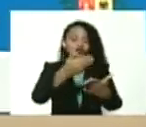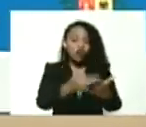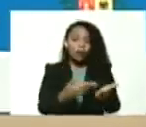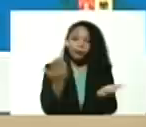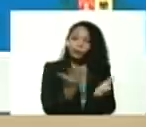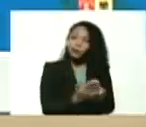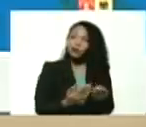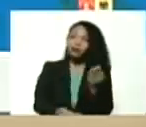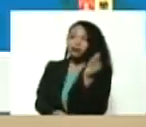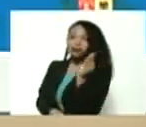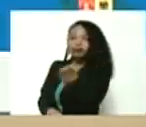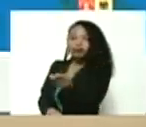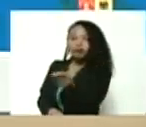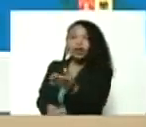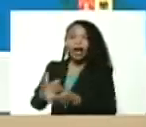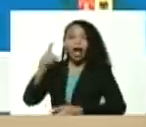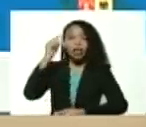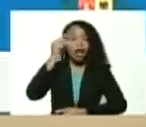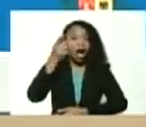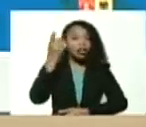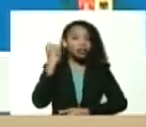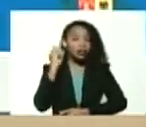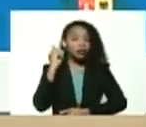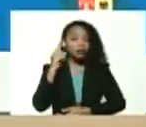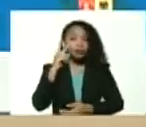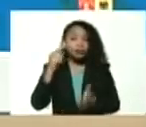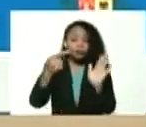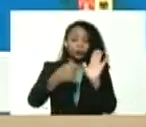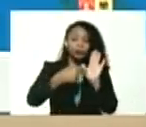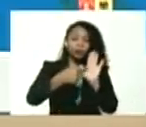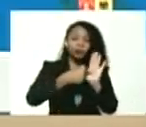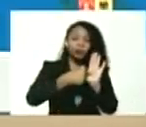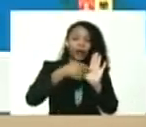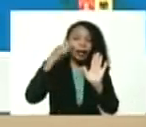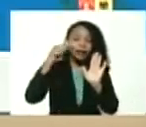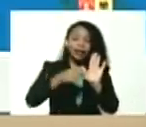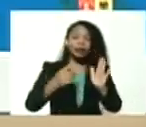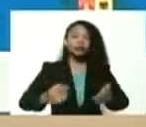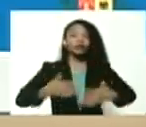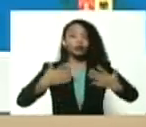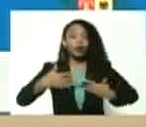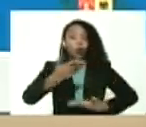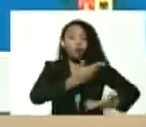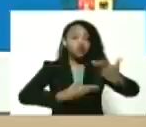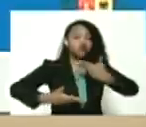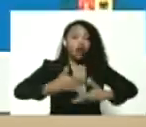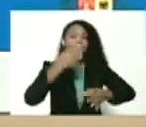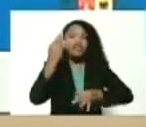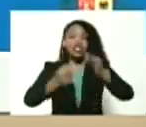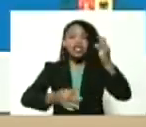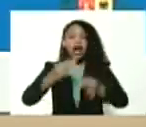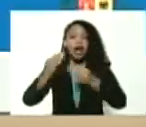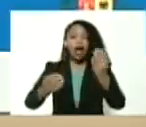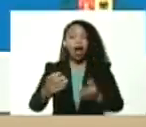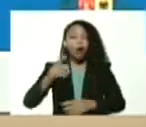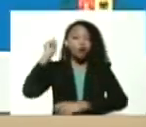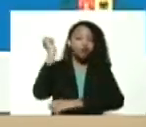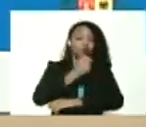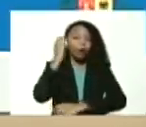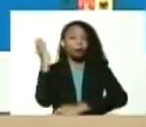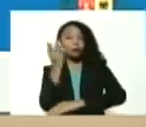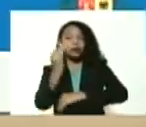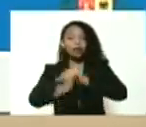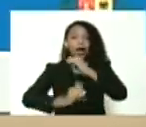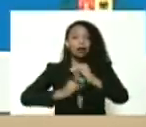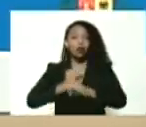presentó el día de ayer, siempre en el ánimo de cooperación con la Fiscalía de la Corte Penal Internacional,